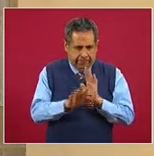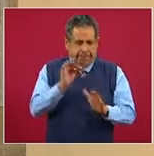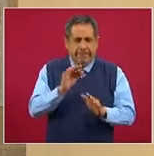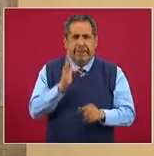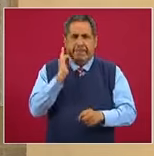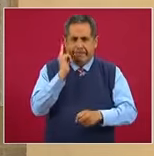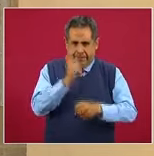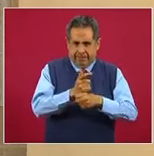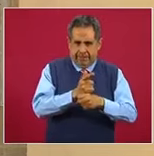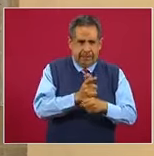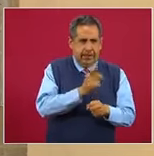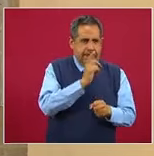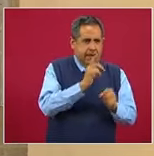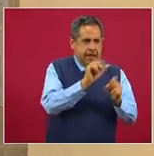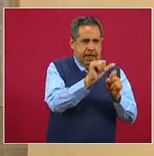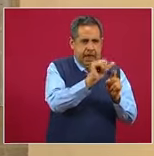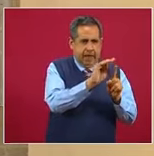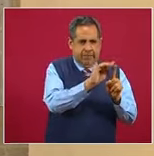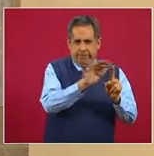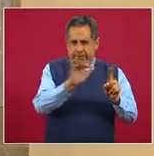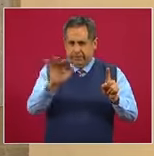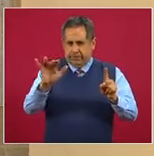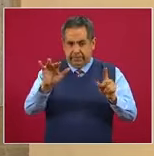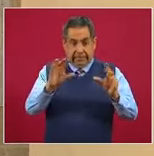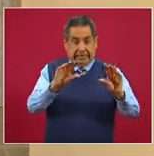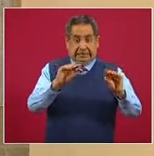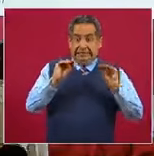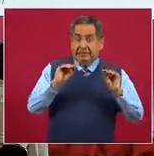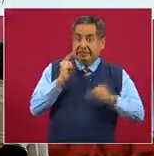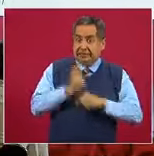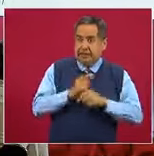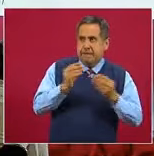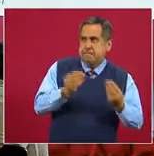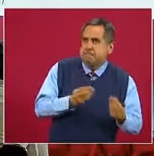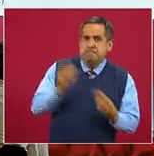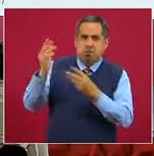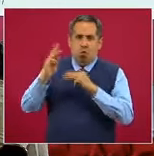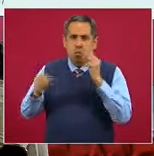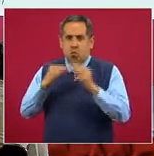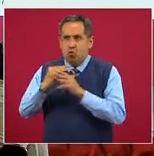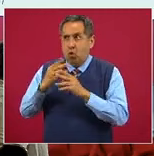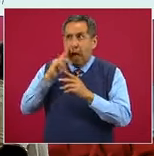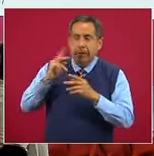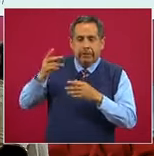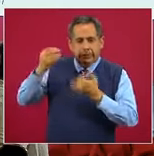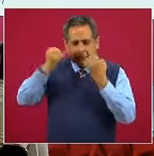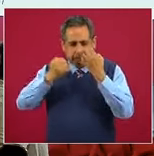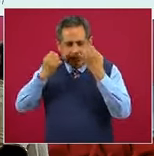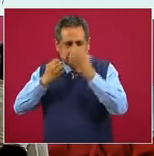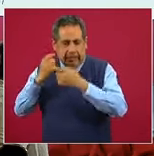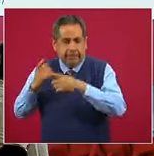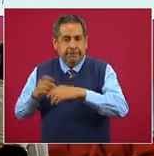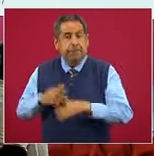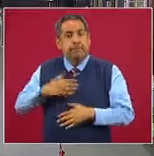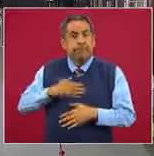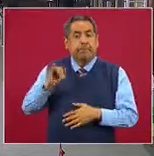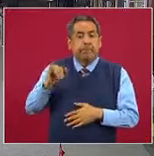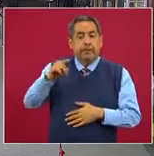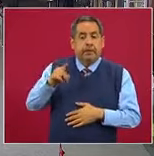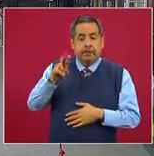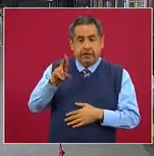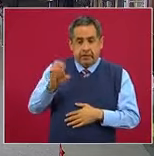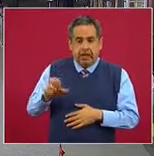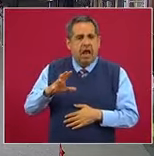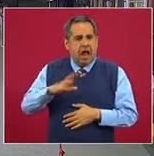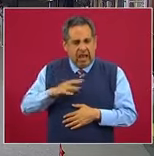secuencia y fue algo que pudimos compartir, sino también como conclusión podemos decir que tanto en el instituto como en otros institutos tenemos